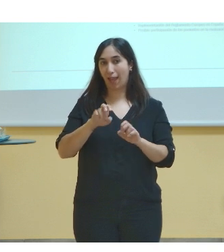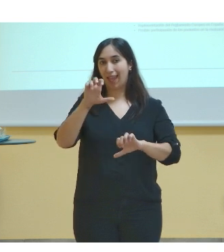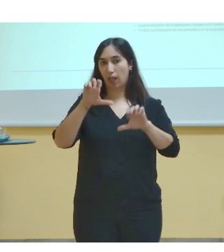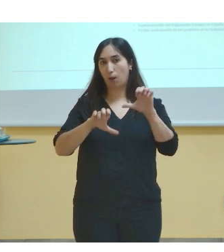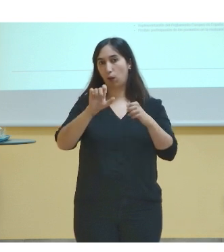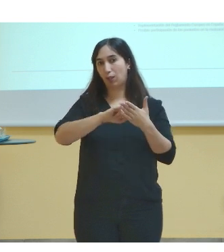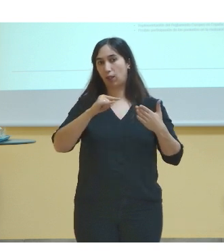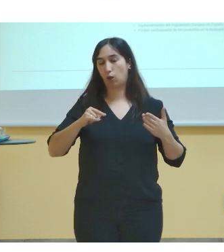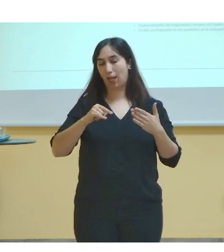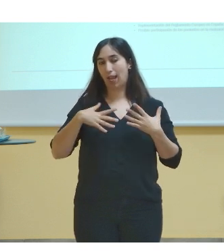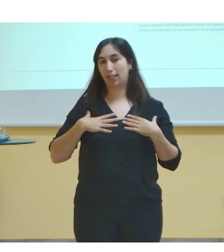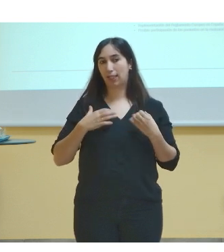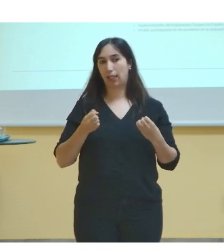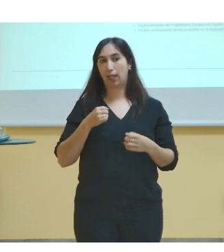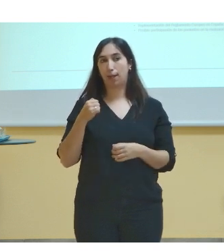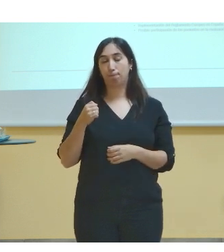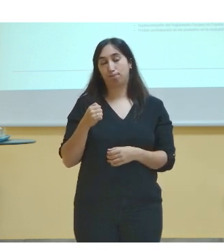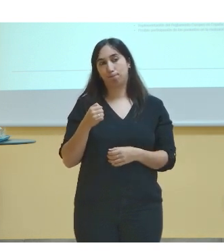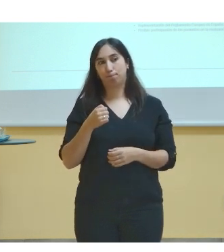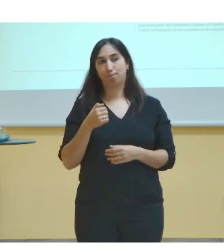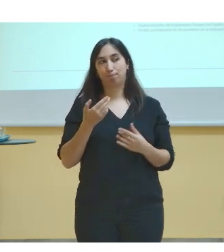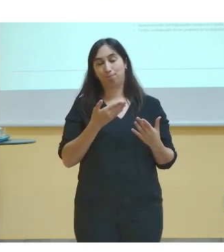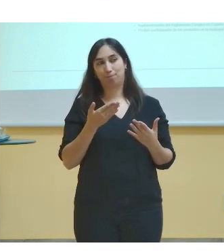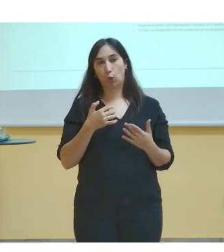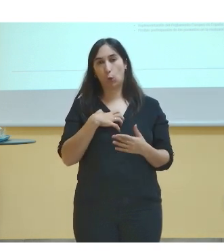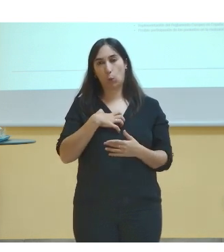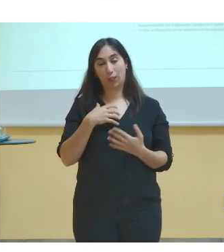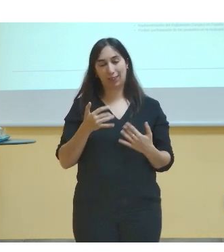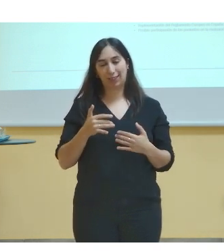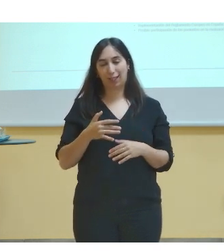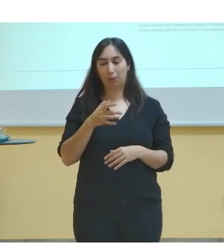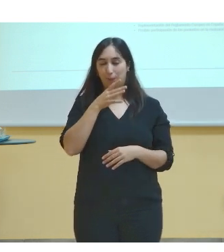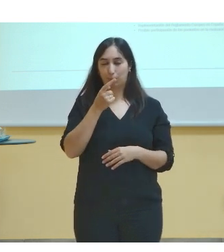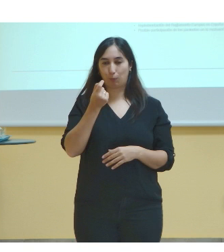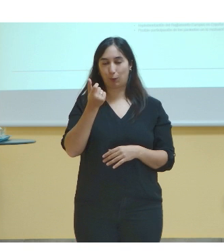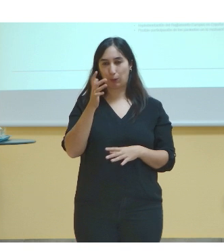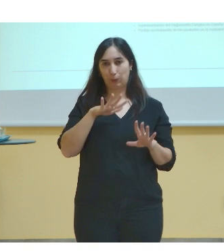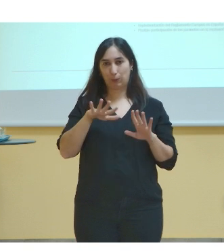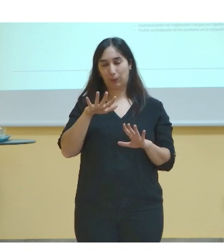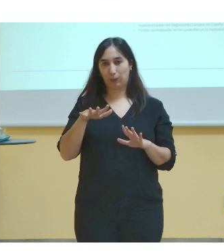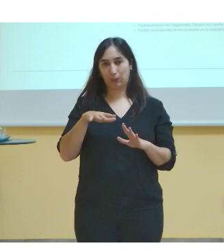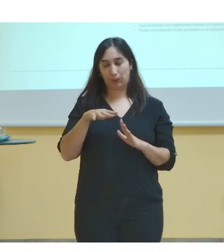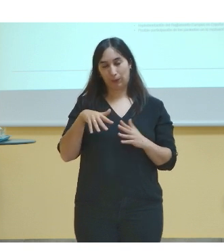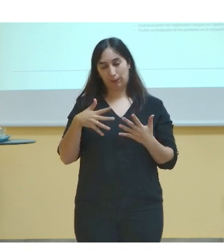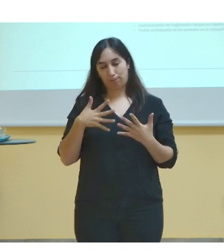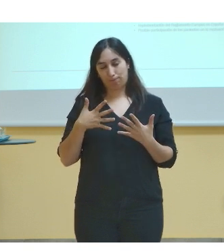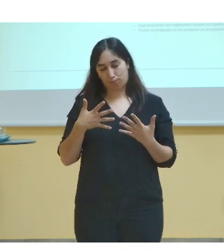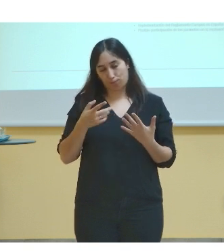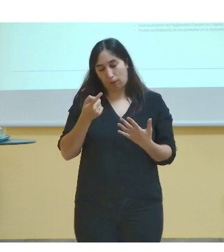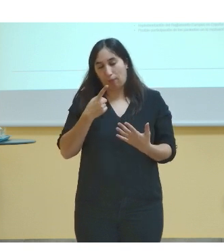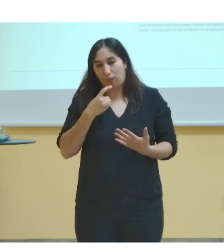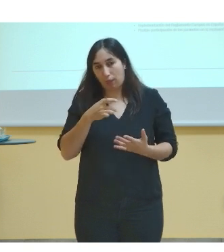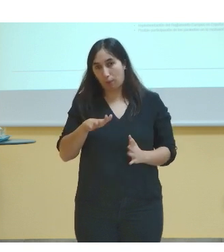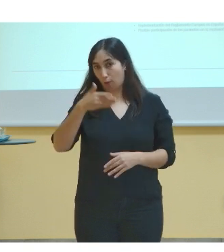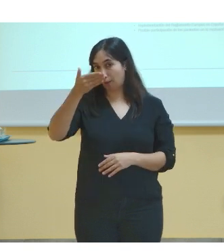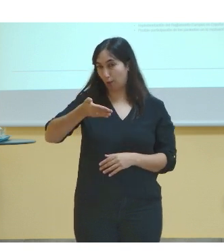tecnologías sanitarias. Este cuaderno es un poquito... Este nos costó porque era un poquito farragoso, un poquito arduo, pero es fundamental. A lo